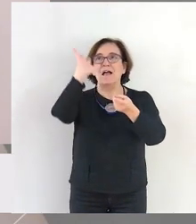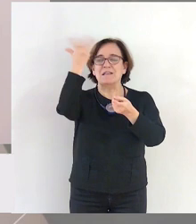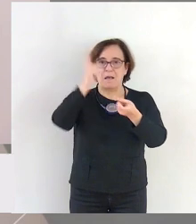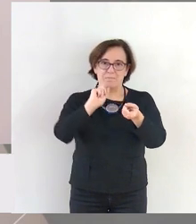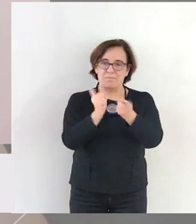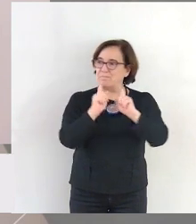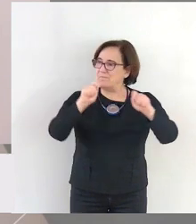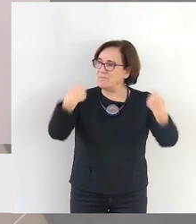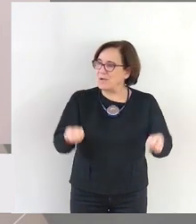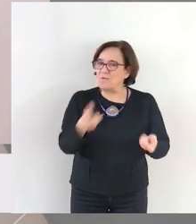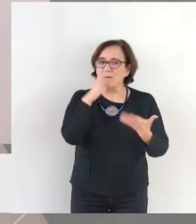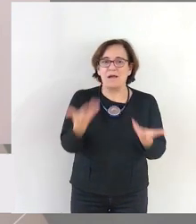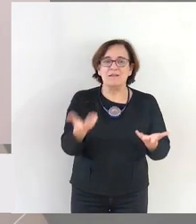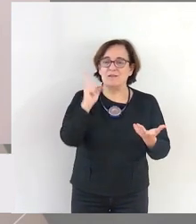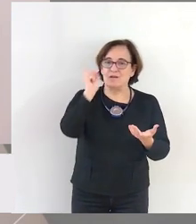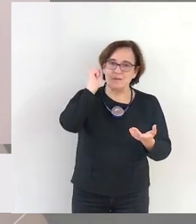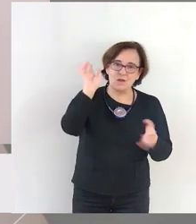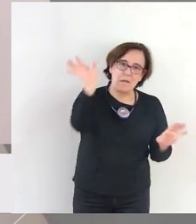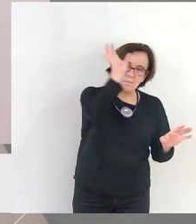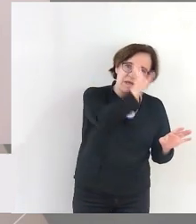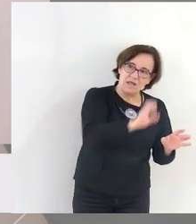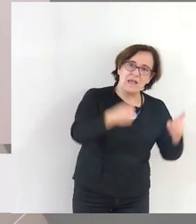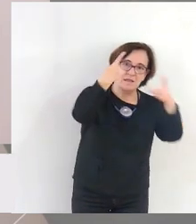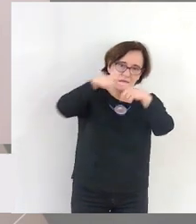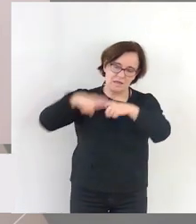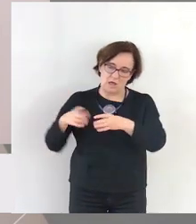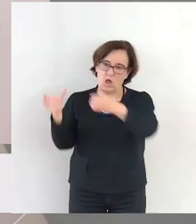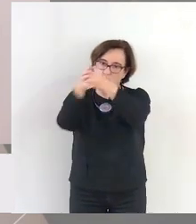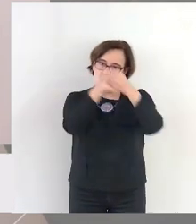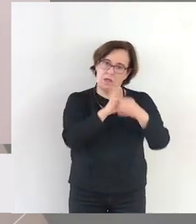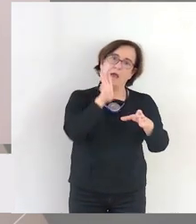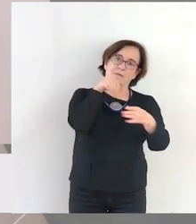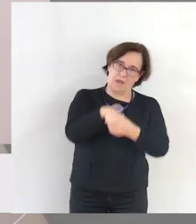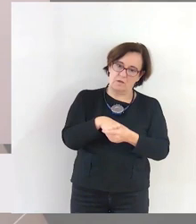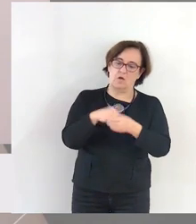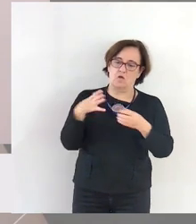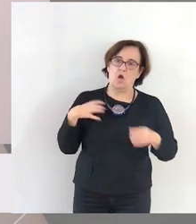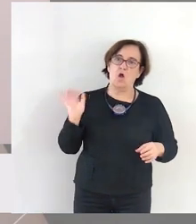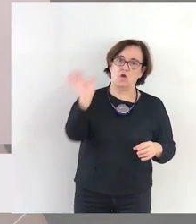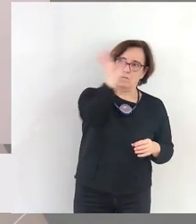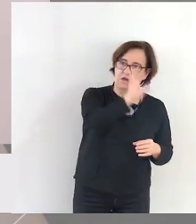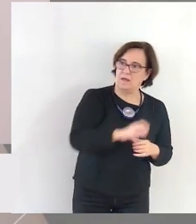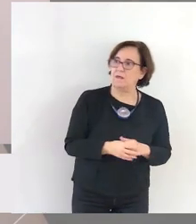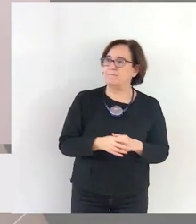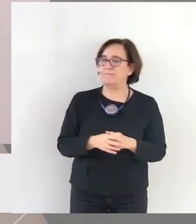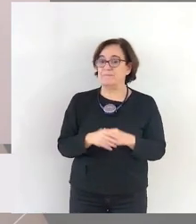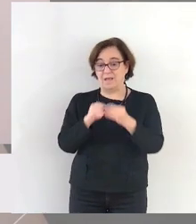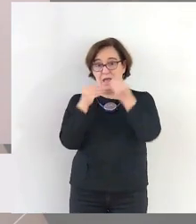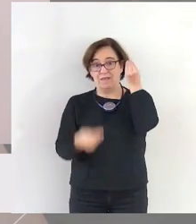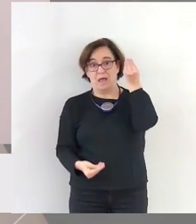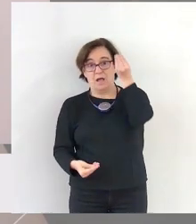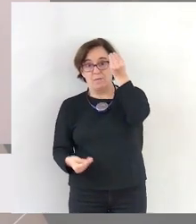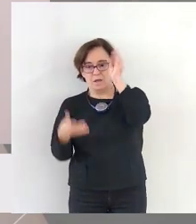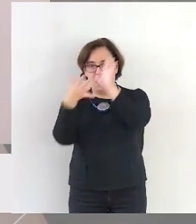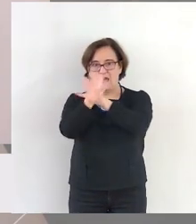solo entre países sino entre distintos colectivos dentro de las mismas comunidades el documento